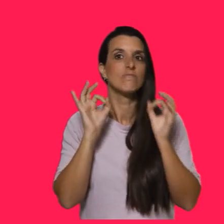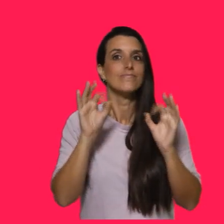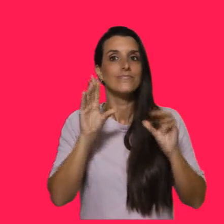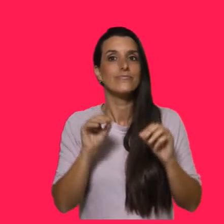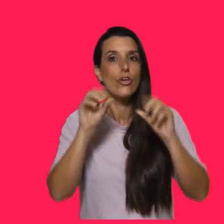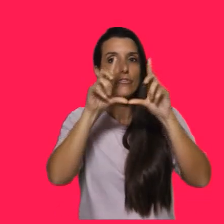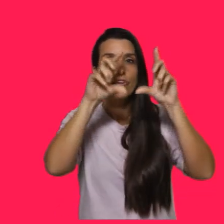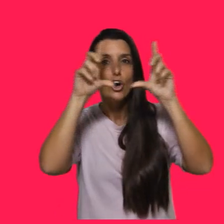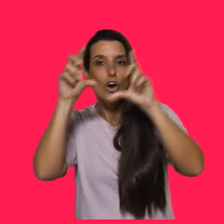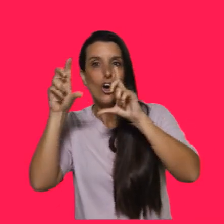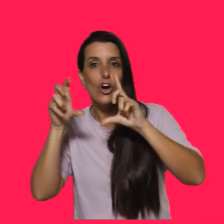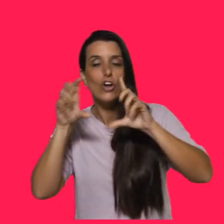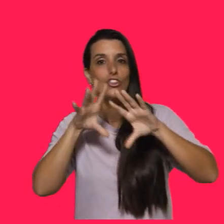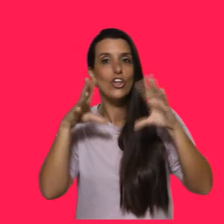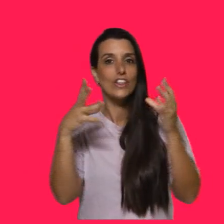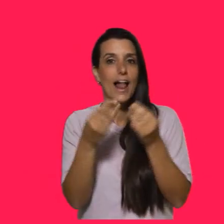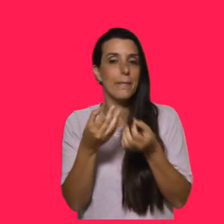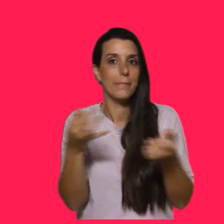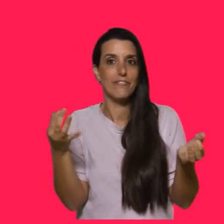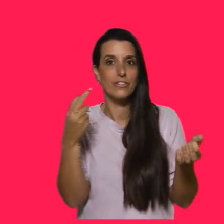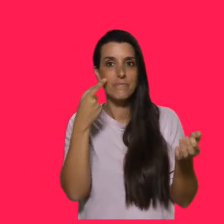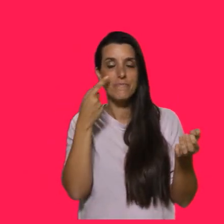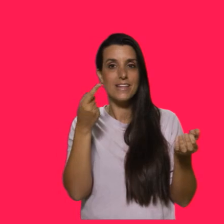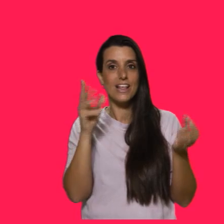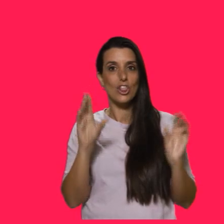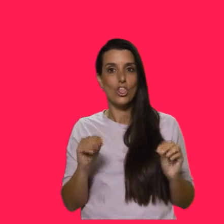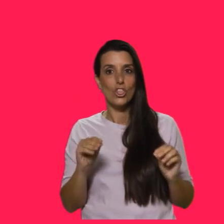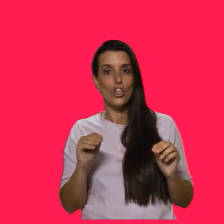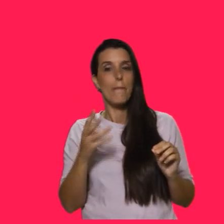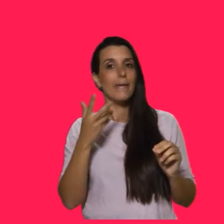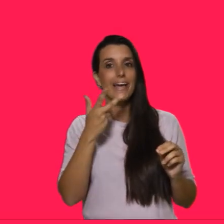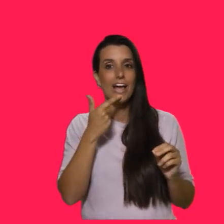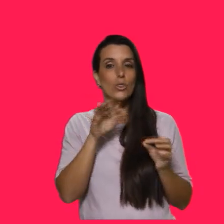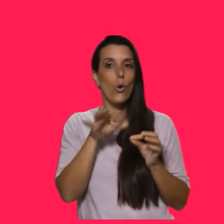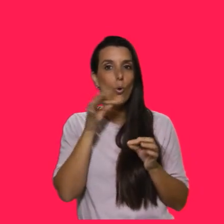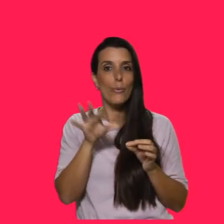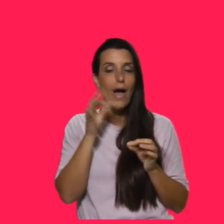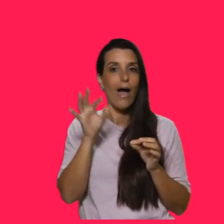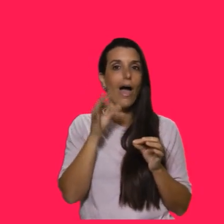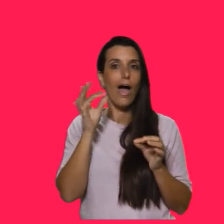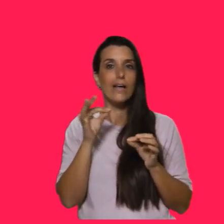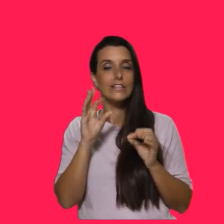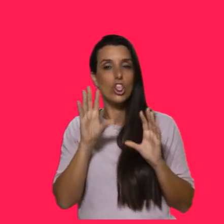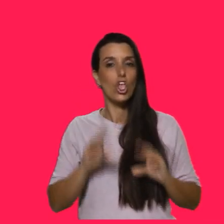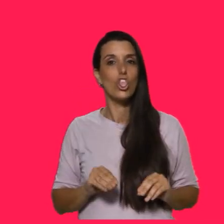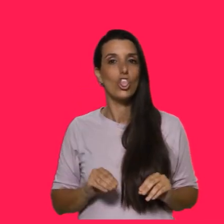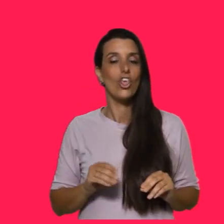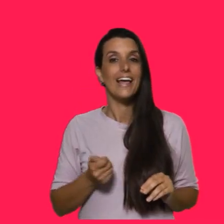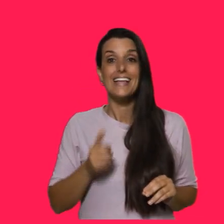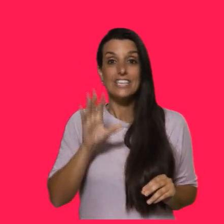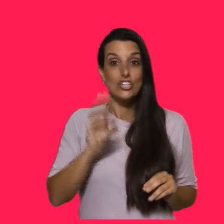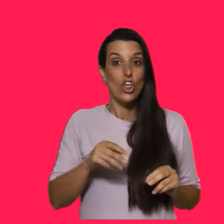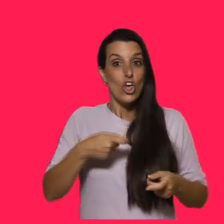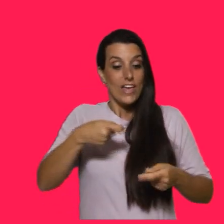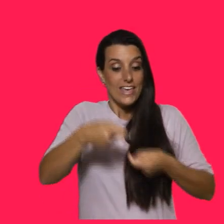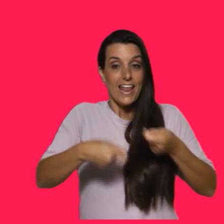imagen forma el total. Exacto. Es una maravilla, mirá ahí. Las uvas, qué sé yo. Casi todos los ingredientes